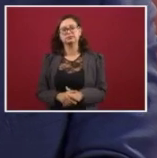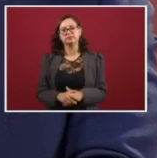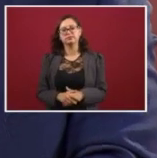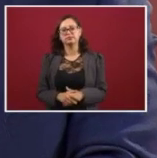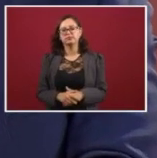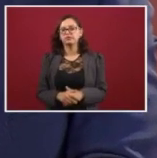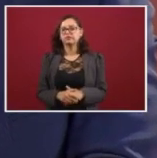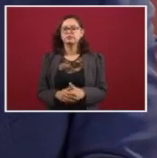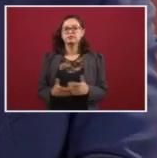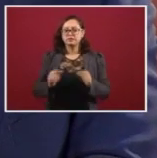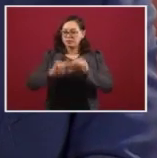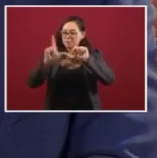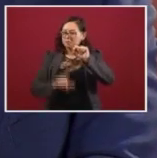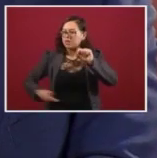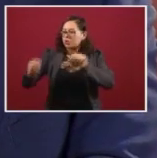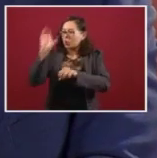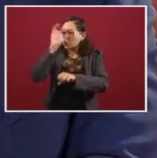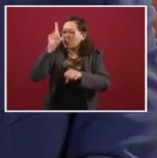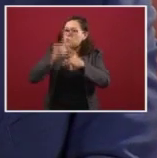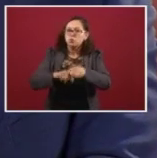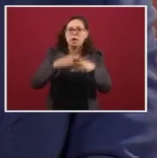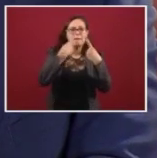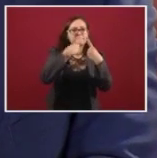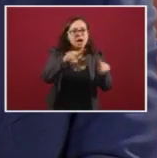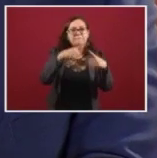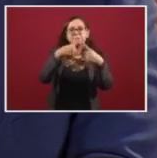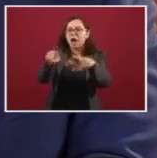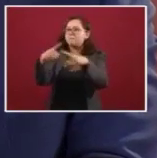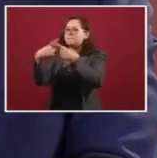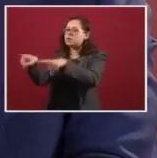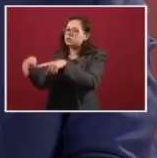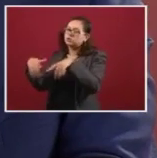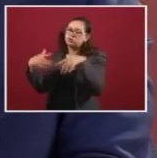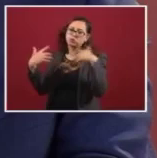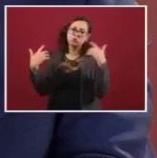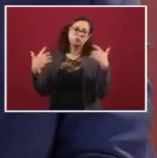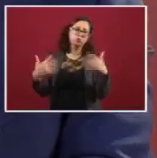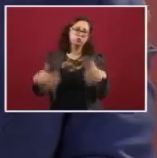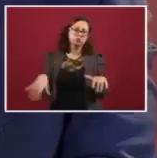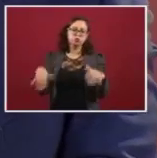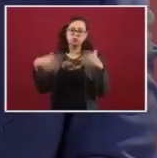o en las culturas de nuestro pueblo. Eso es